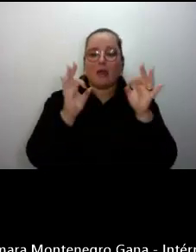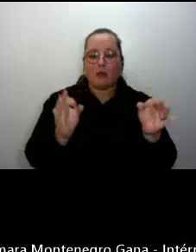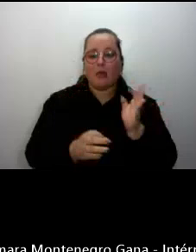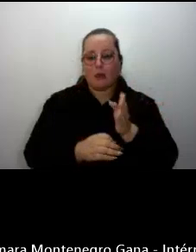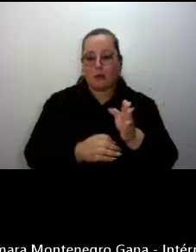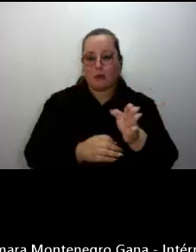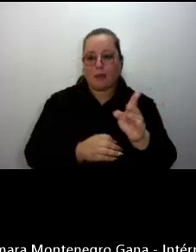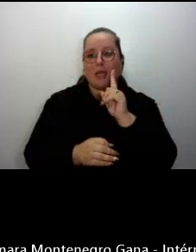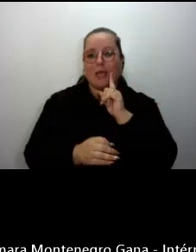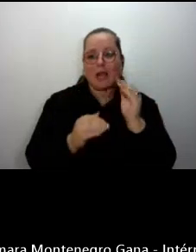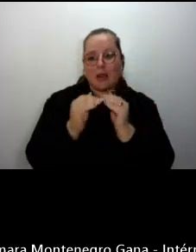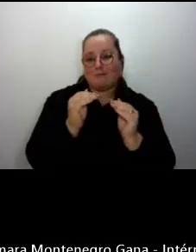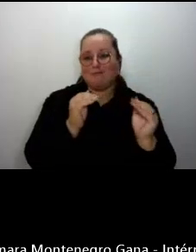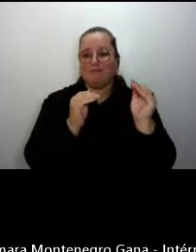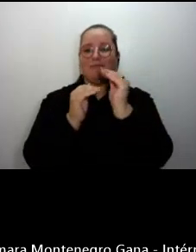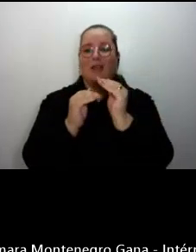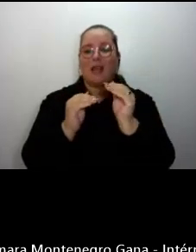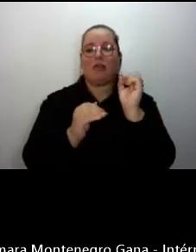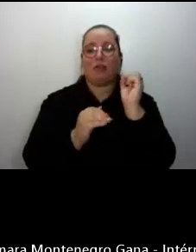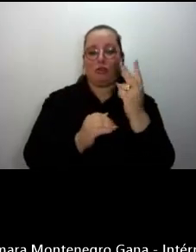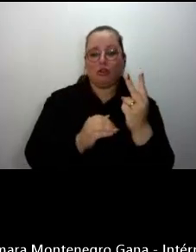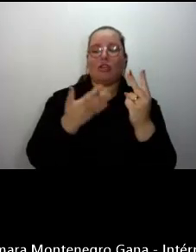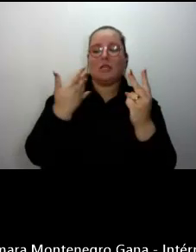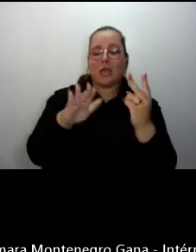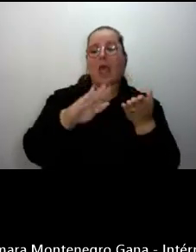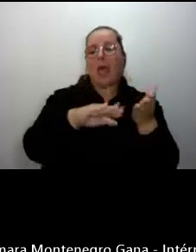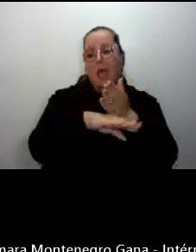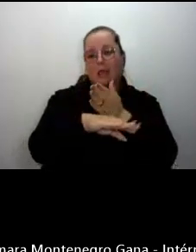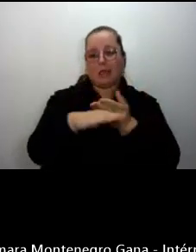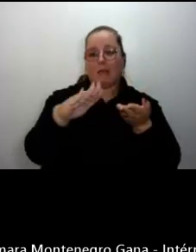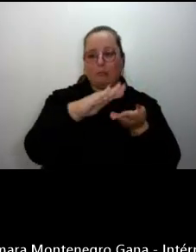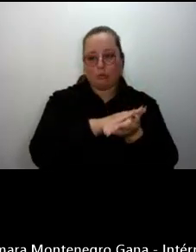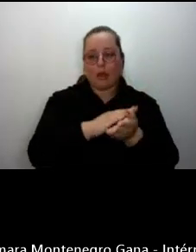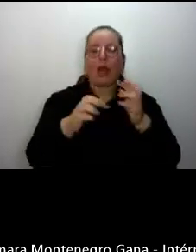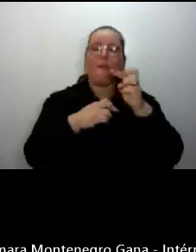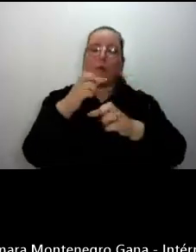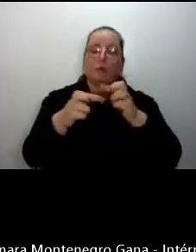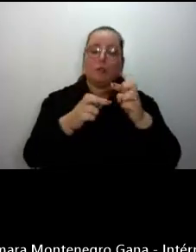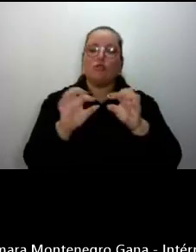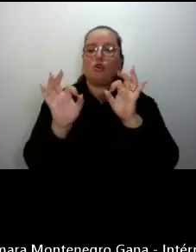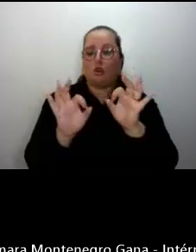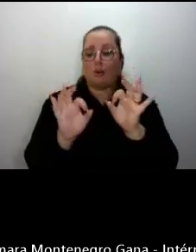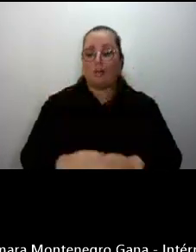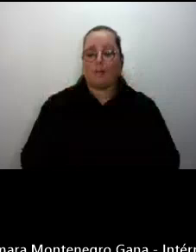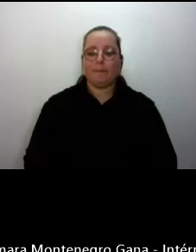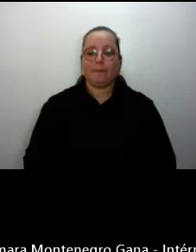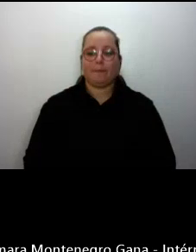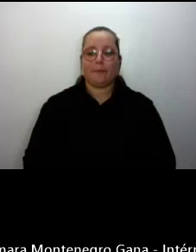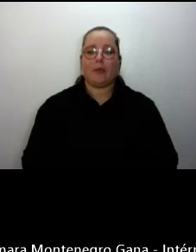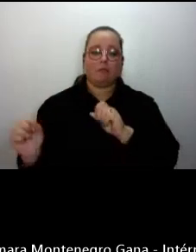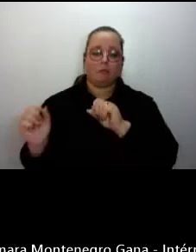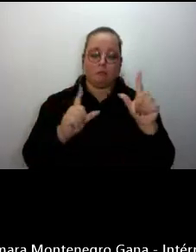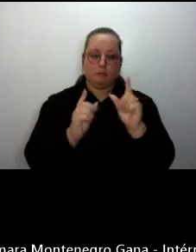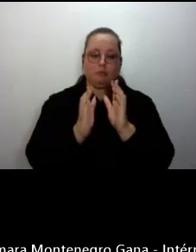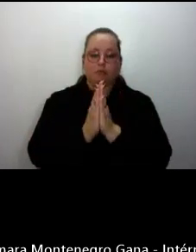que sobrepasan, ¿cierto?, estos 2 que ya postularon en el proceso regular. La próxima, por